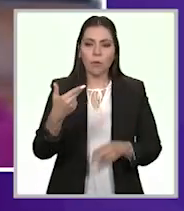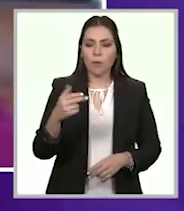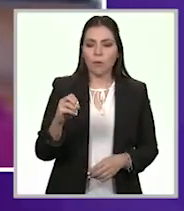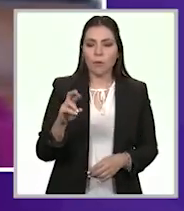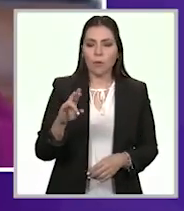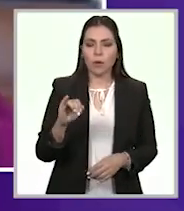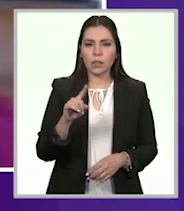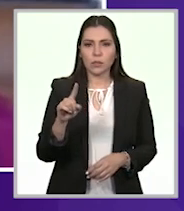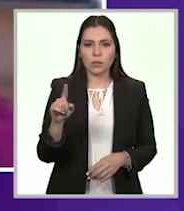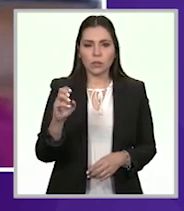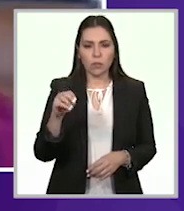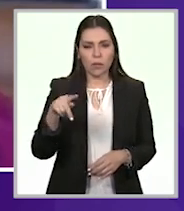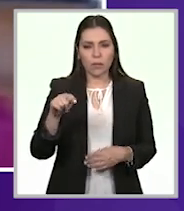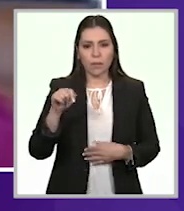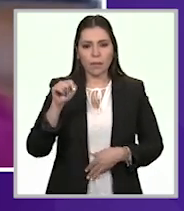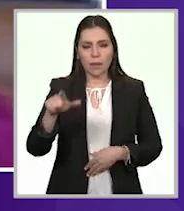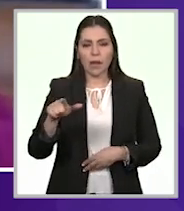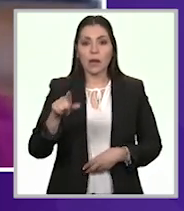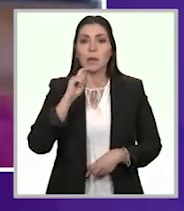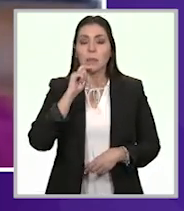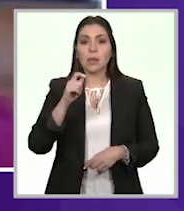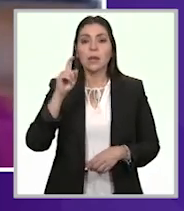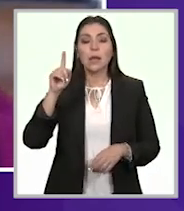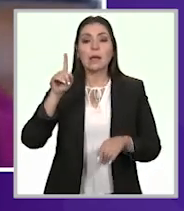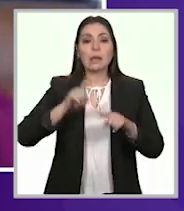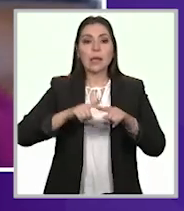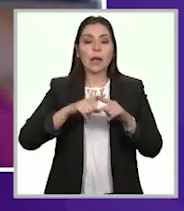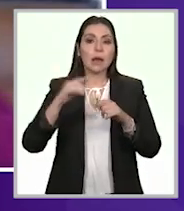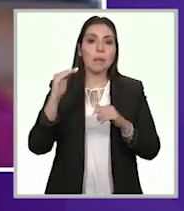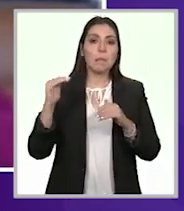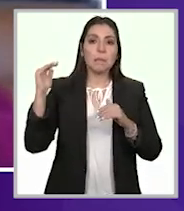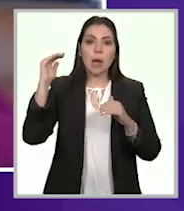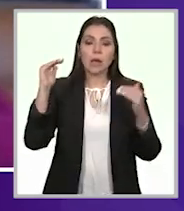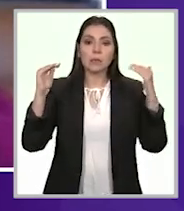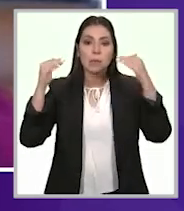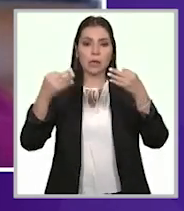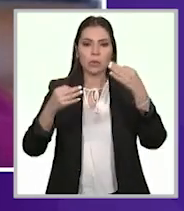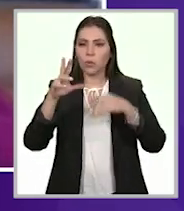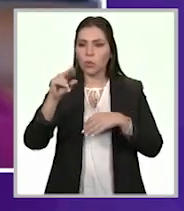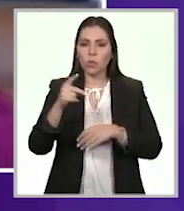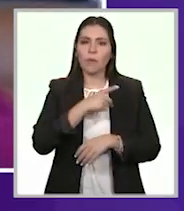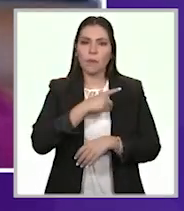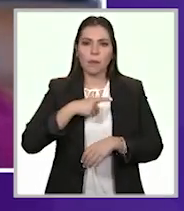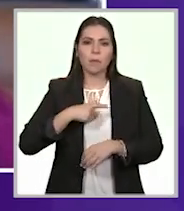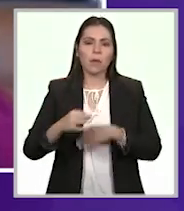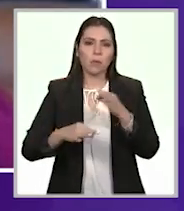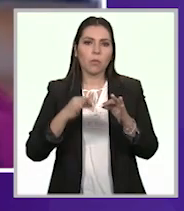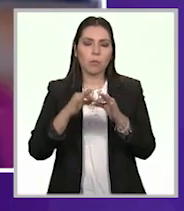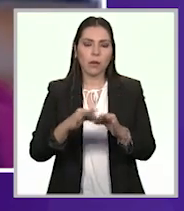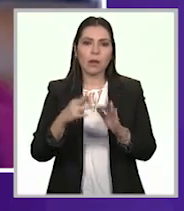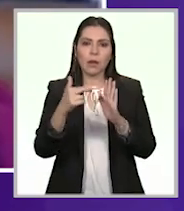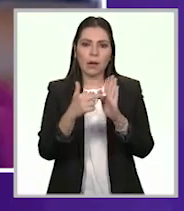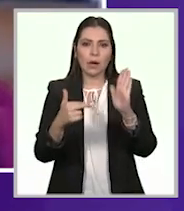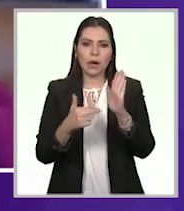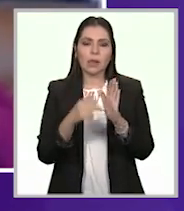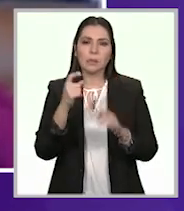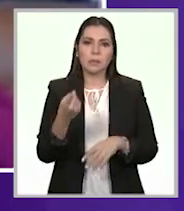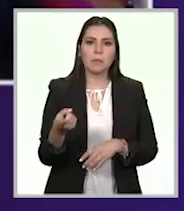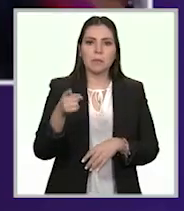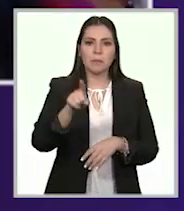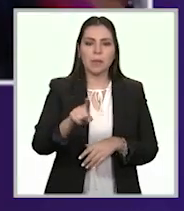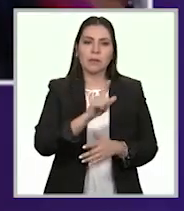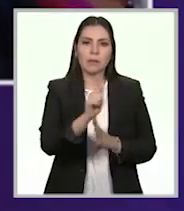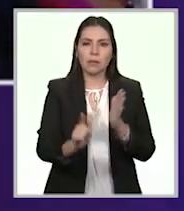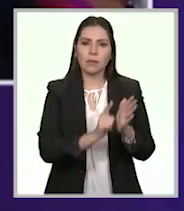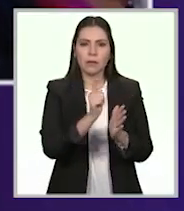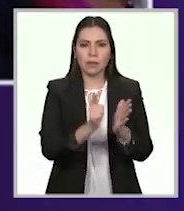horizontal vincula de alguna manera, aunque no en un sentido jerárquico, sino más bien en un sentido de seguir las reglas que